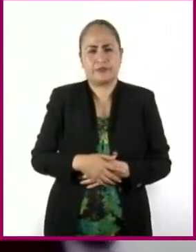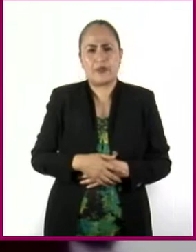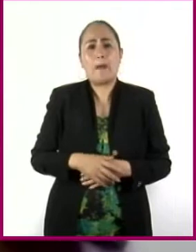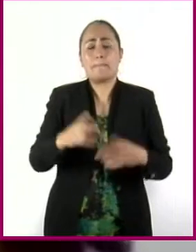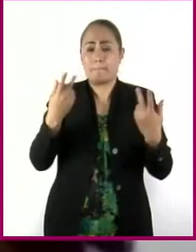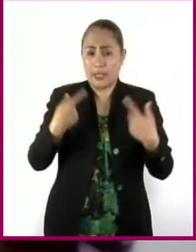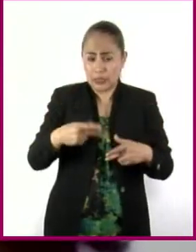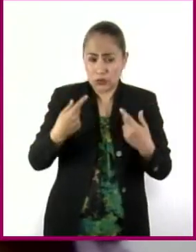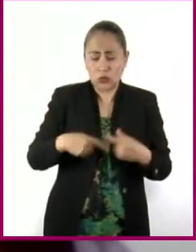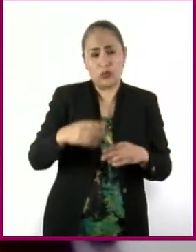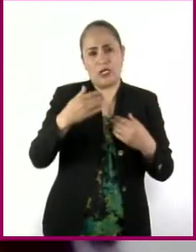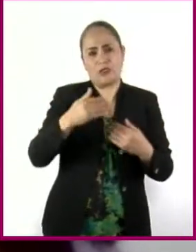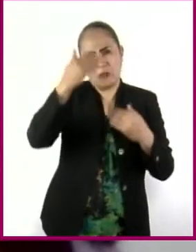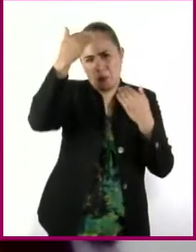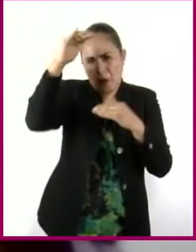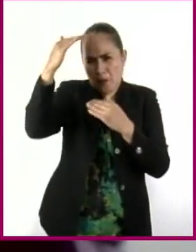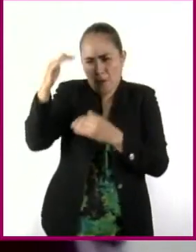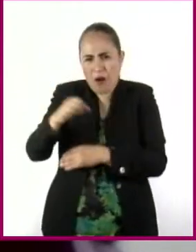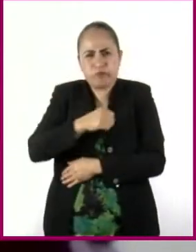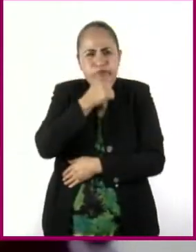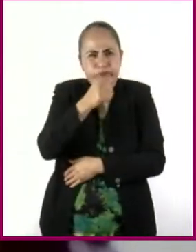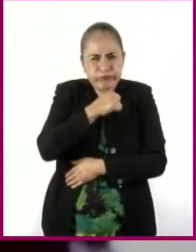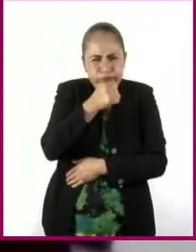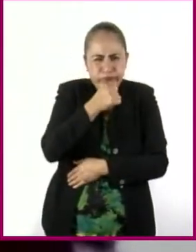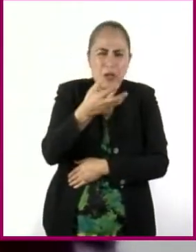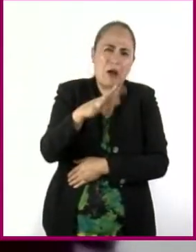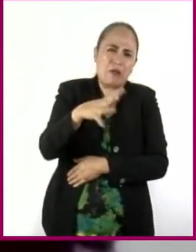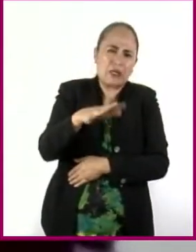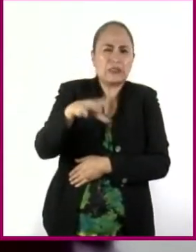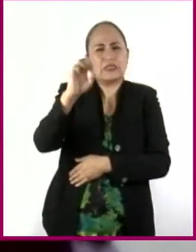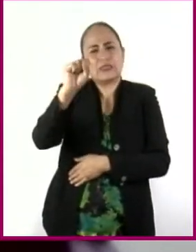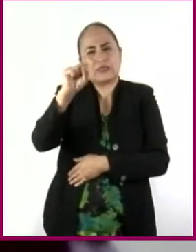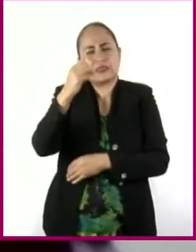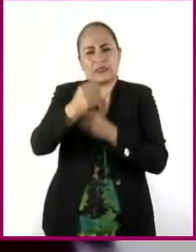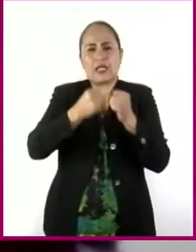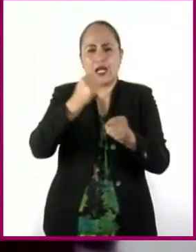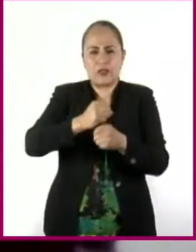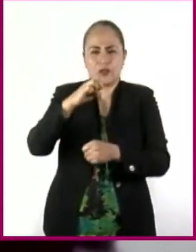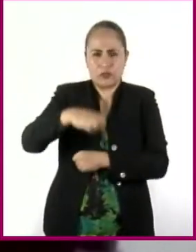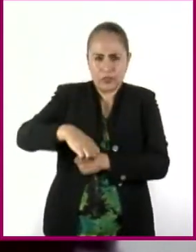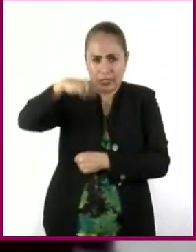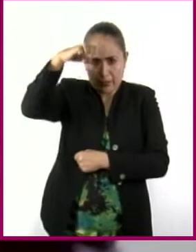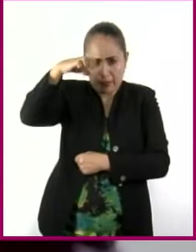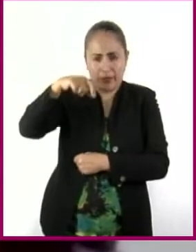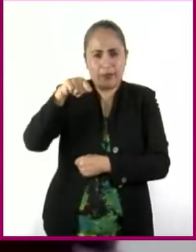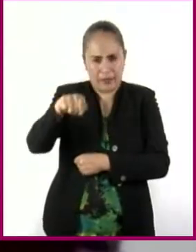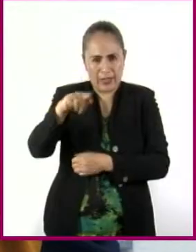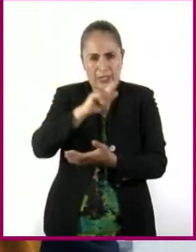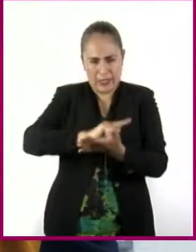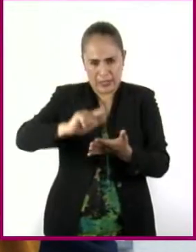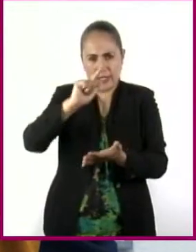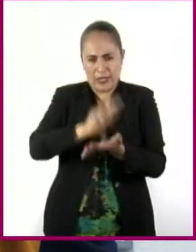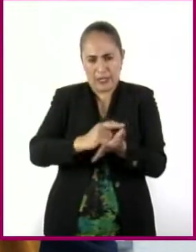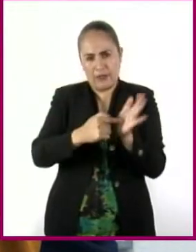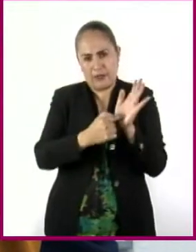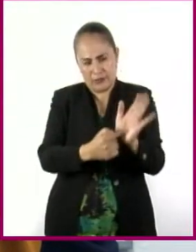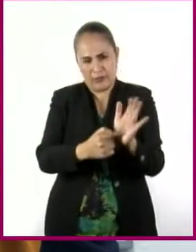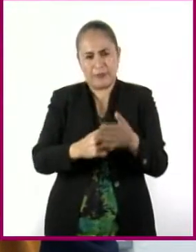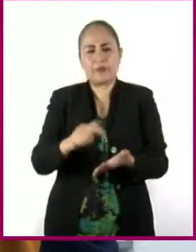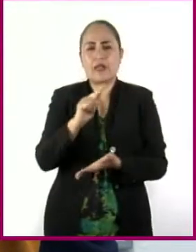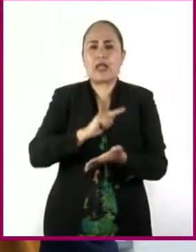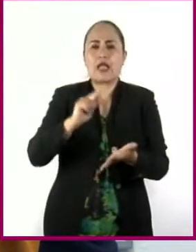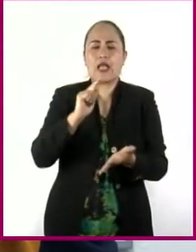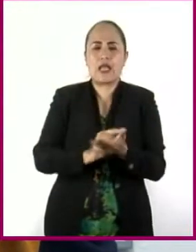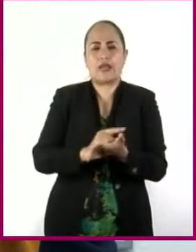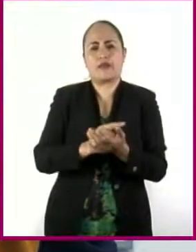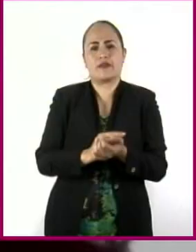personas mayores, es decir, que han llegado a los 60 años de edad, según esta ley que hemos comentado, la ley de las